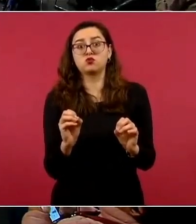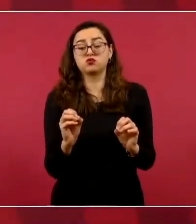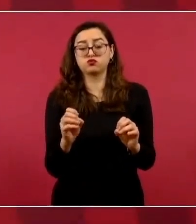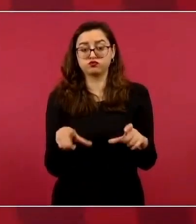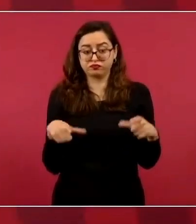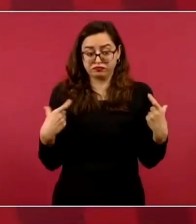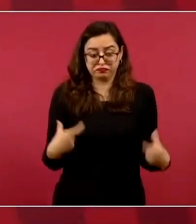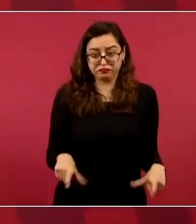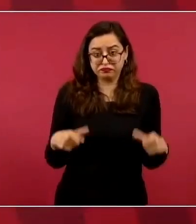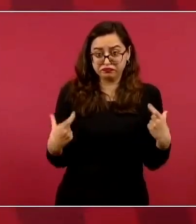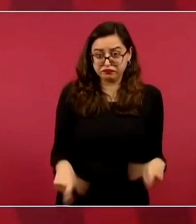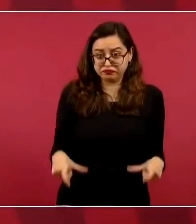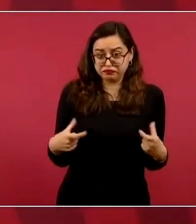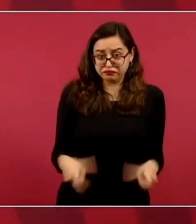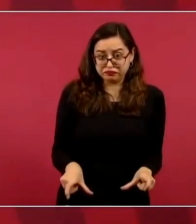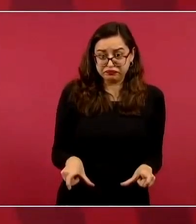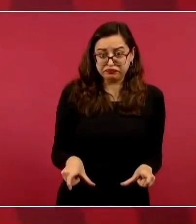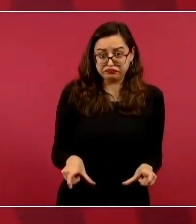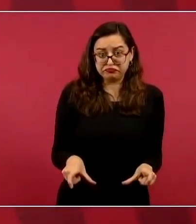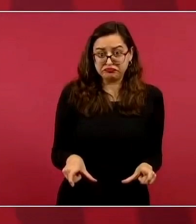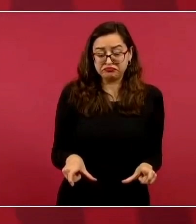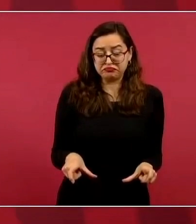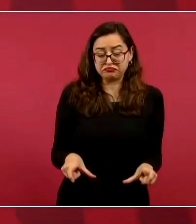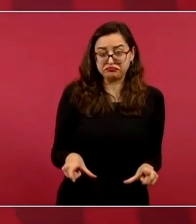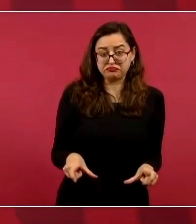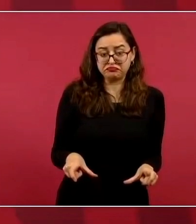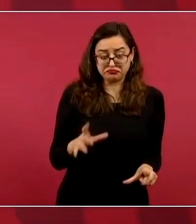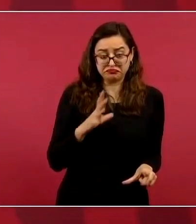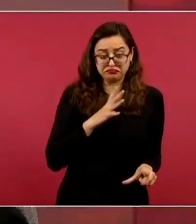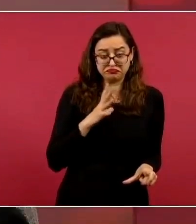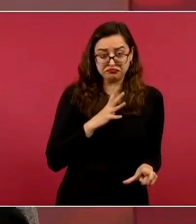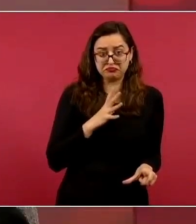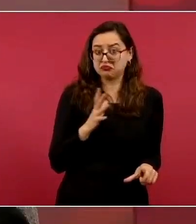más recursos económicos